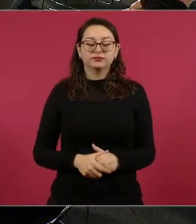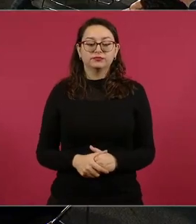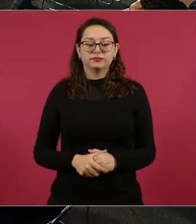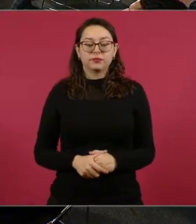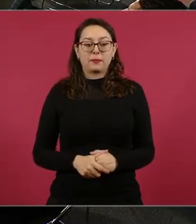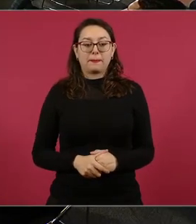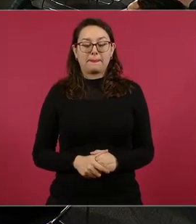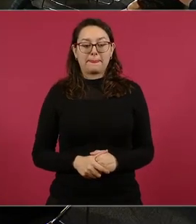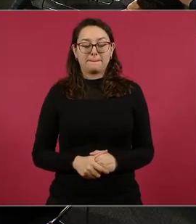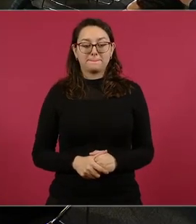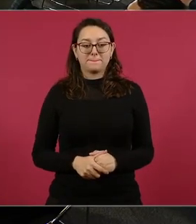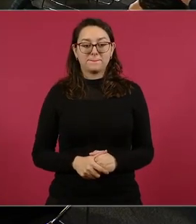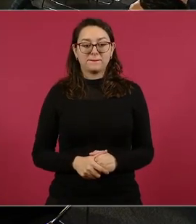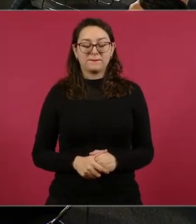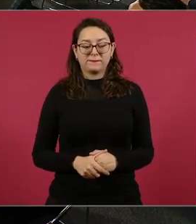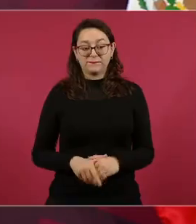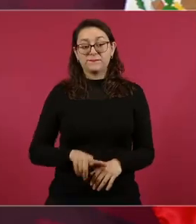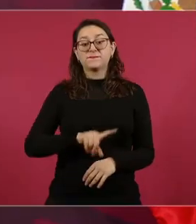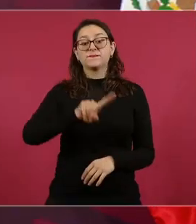Lo trajeron